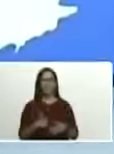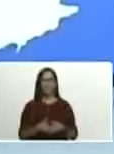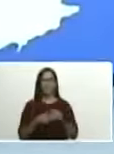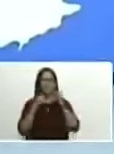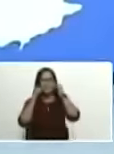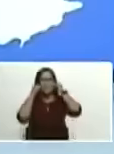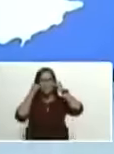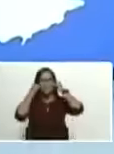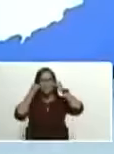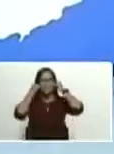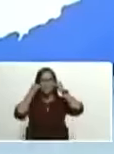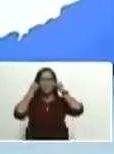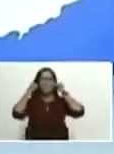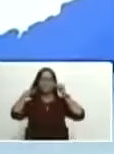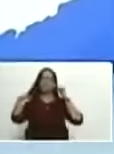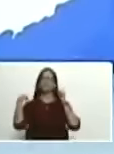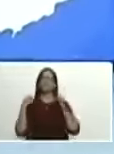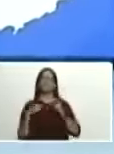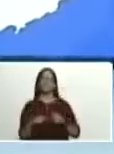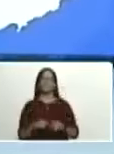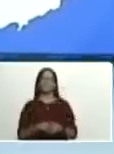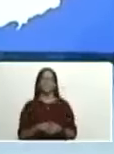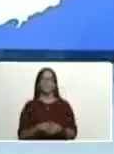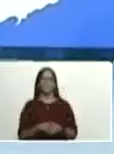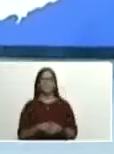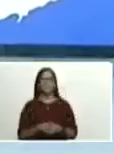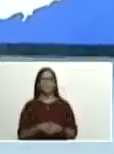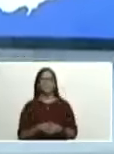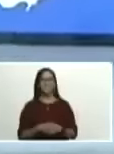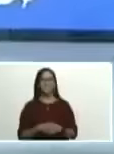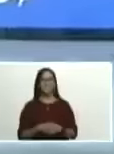para acá. Mira.